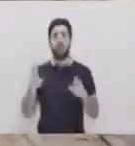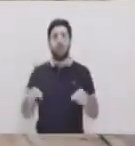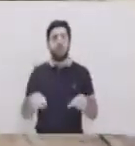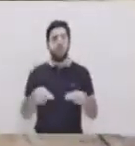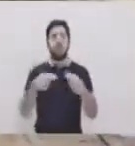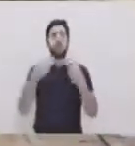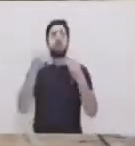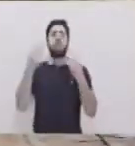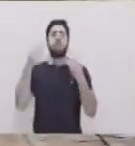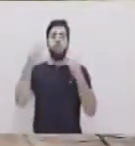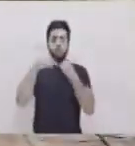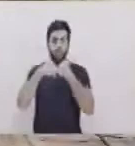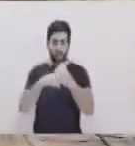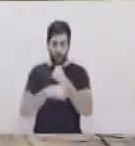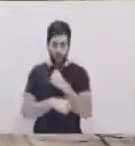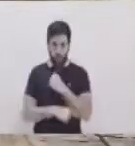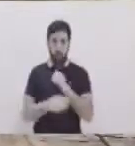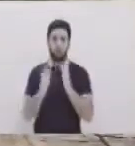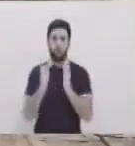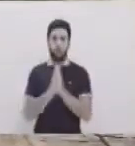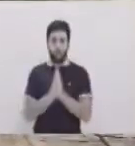Respira profundo.